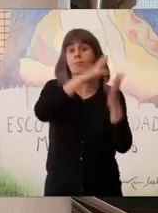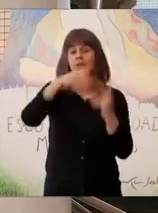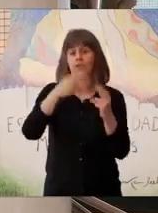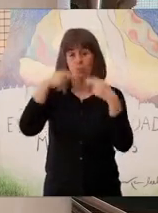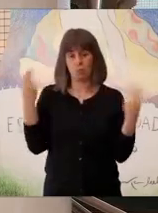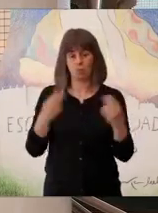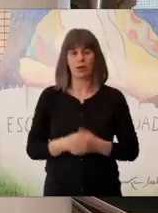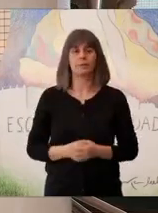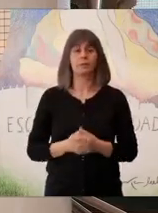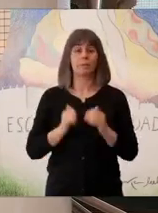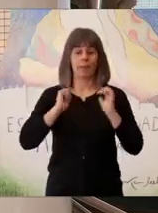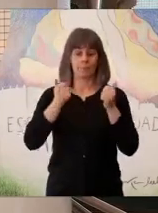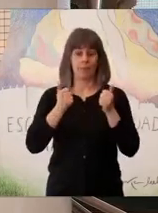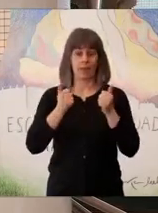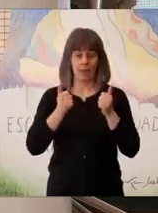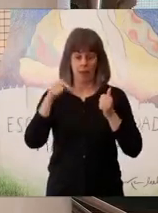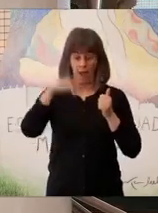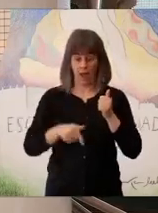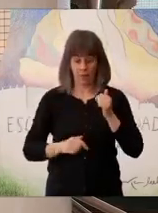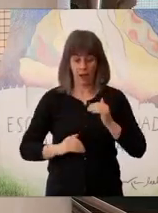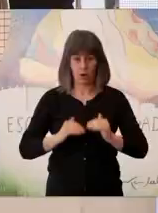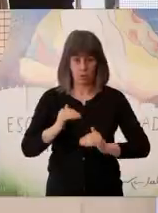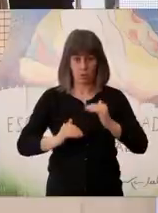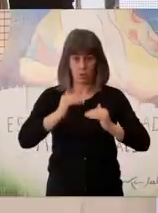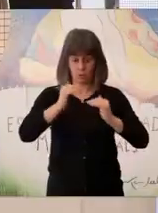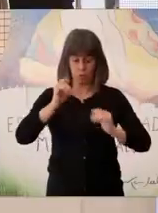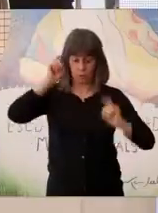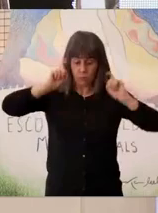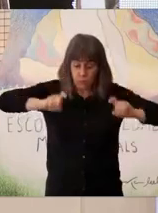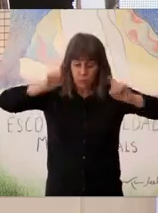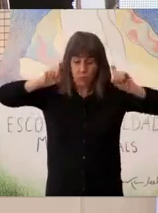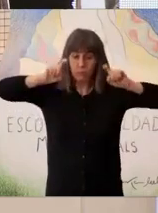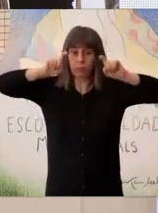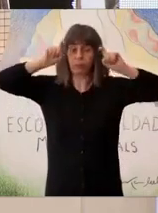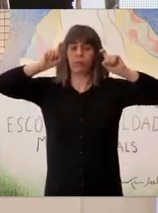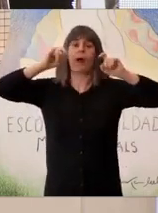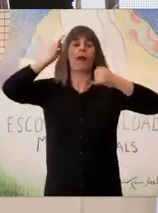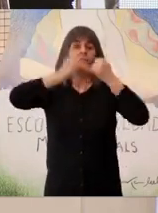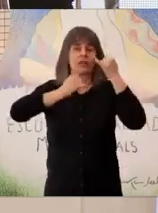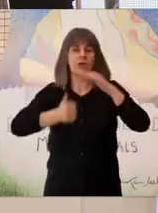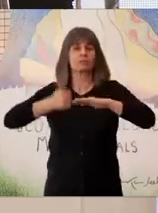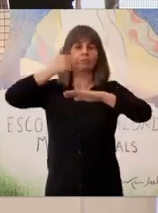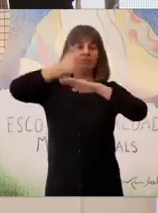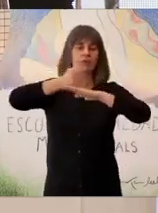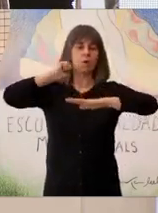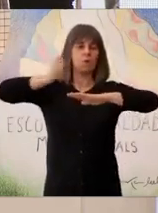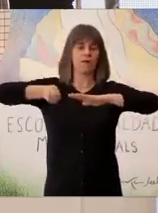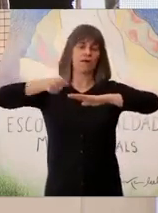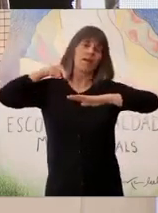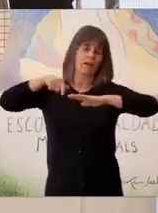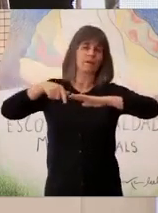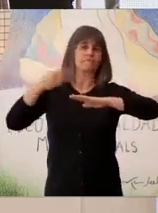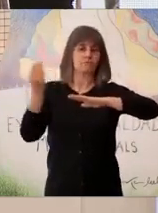abajo, tendríamos menos resistencias cuando llegamos aquí. Pero claro, si partimos de esas deficiencias, luego tú le dices, yo